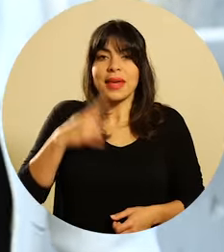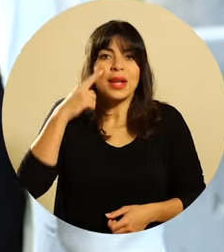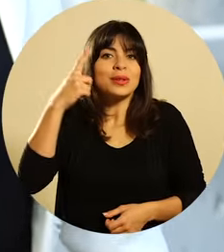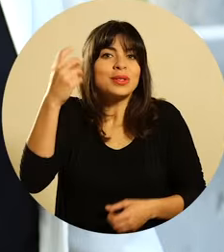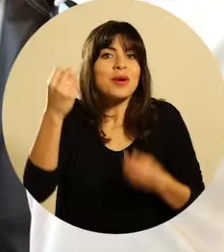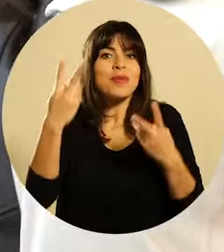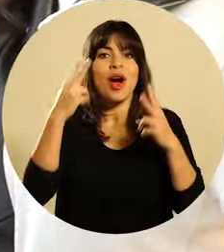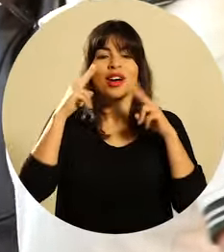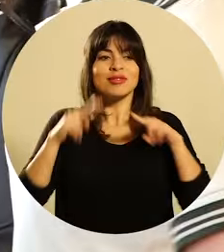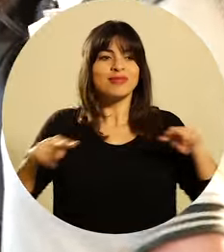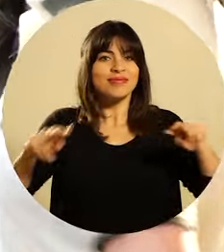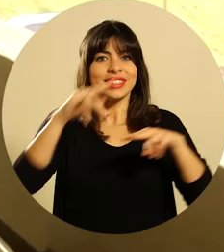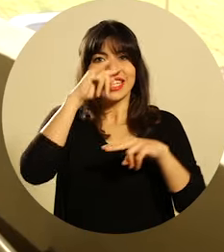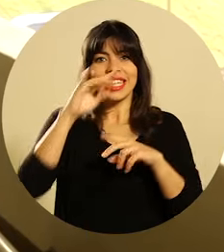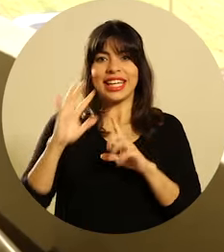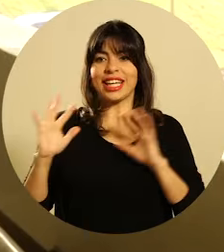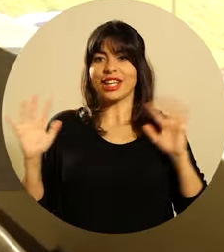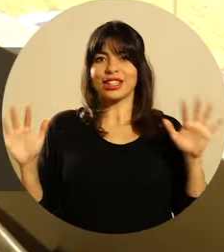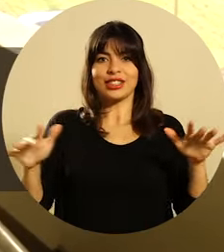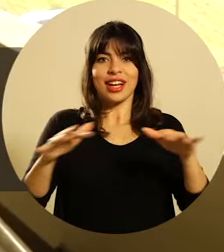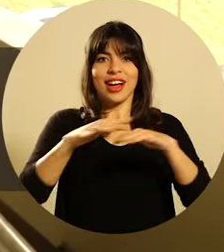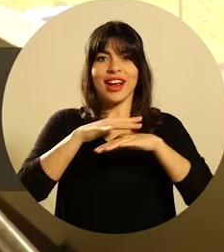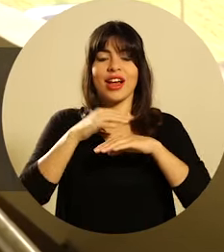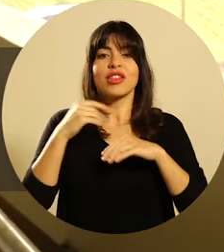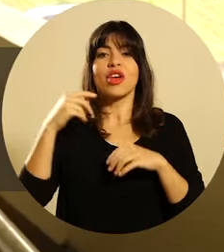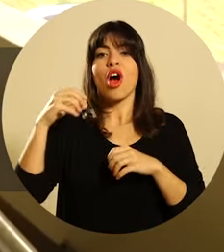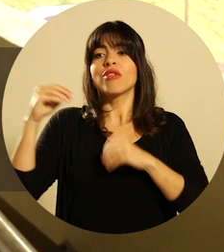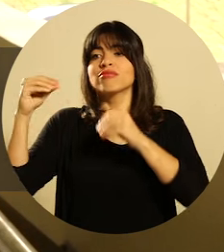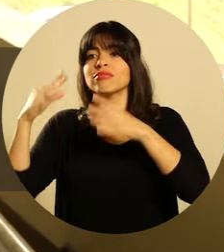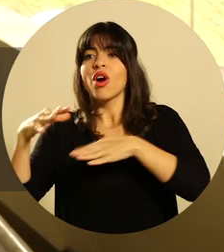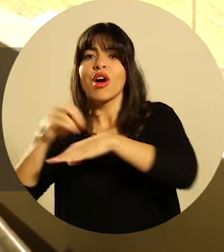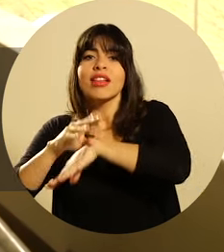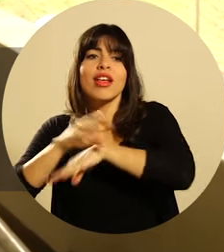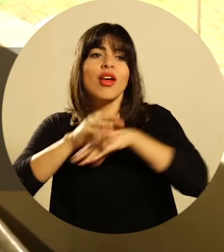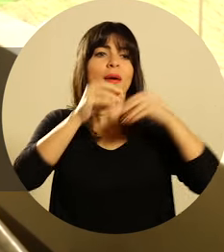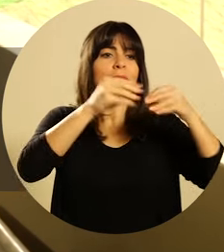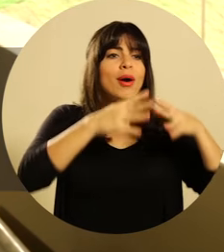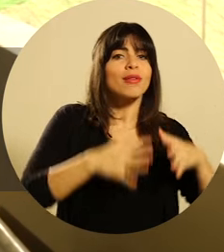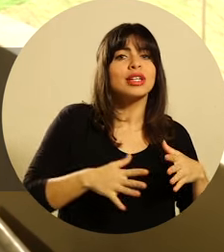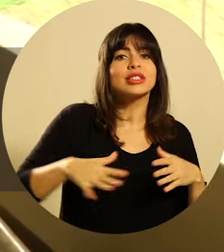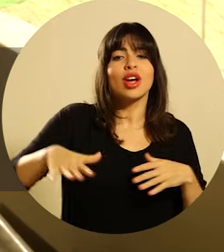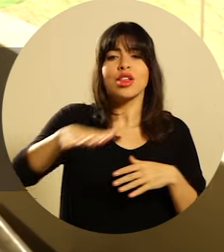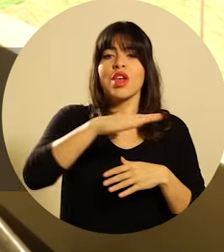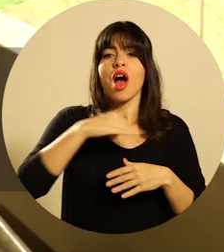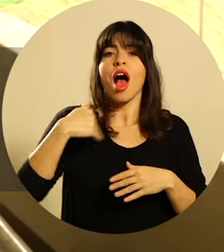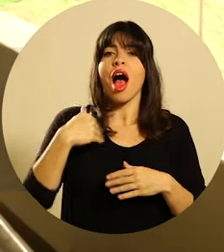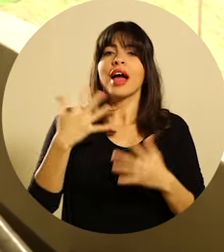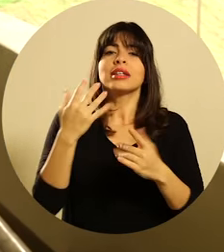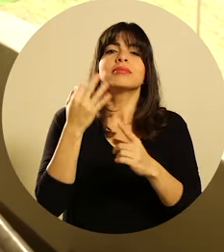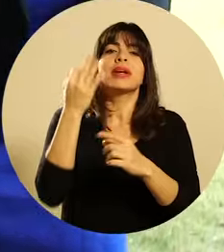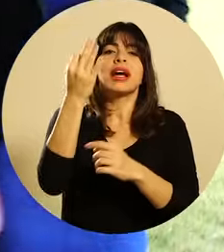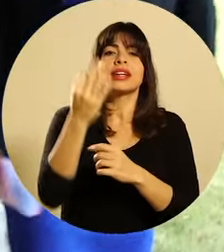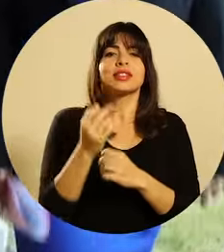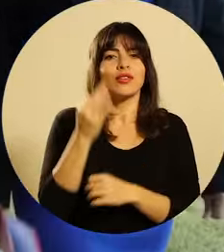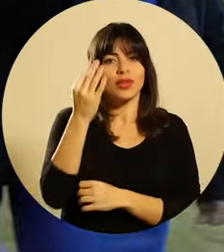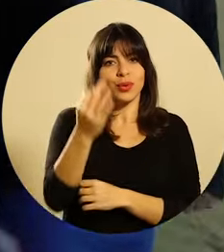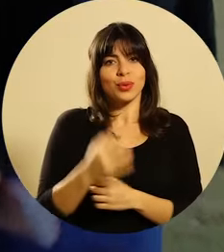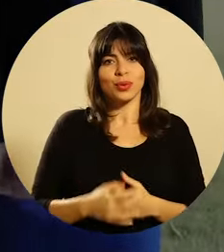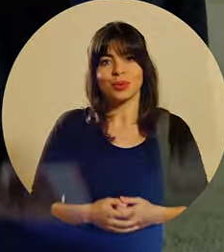Me ilusiona mucho verme rodeada de niños y niñas, de orientadores, de docentes que tienen una gran esperanza en el